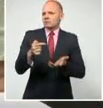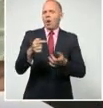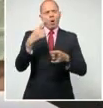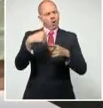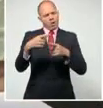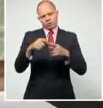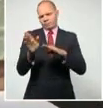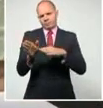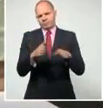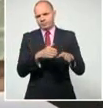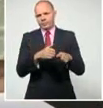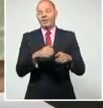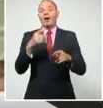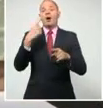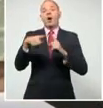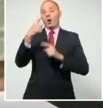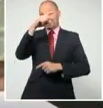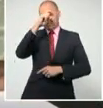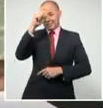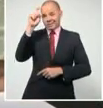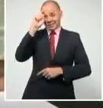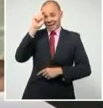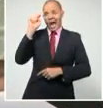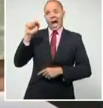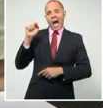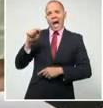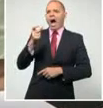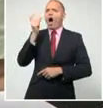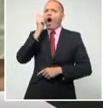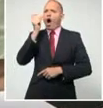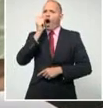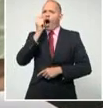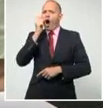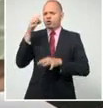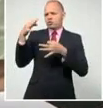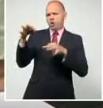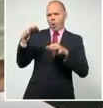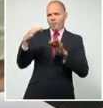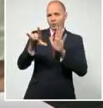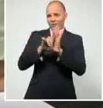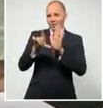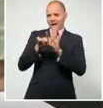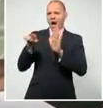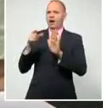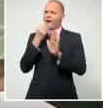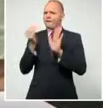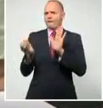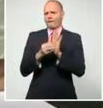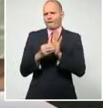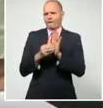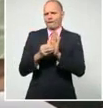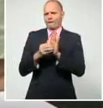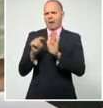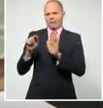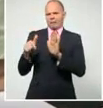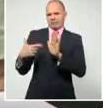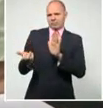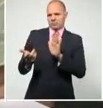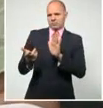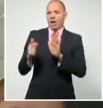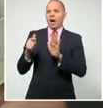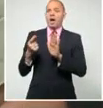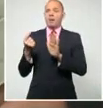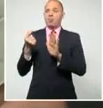por la falsificación de documentos para justificar el envío de alimentos es de primera